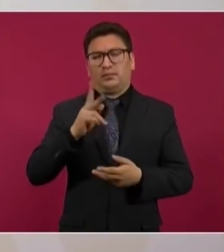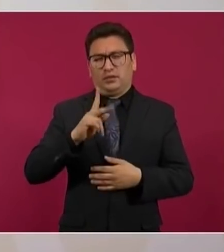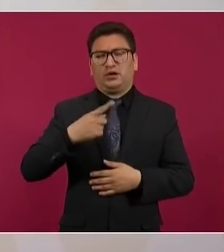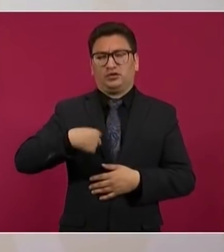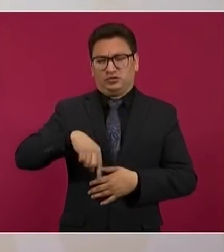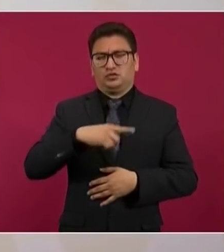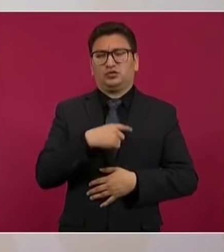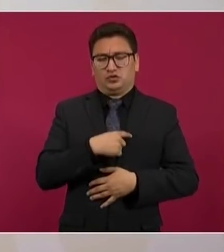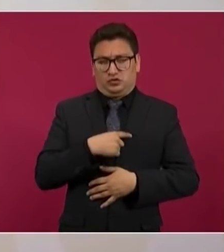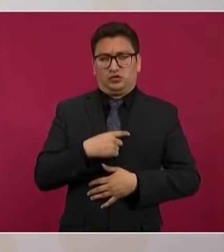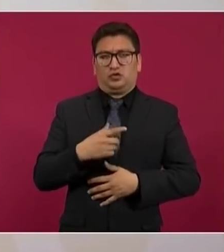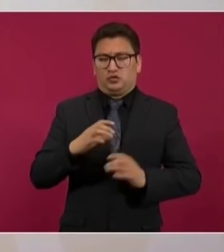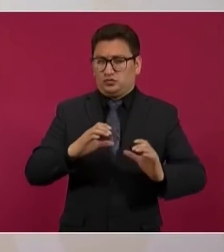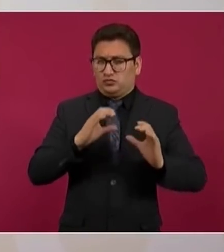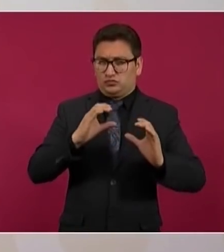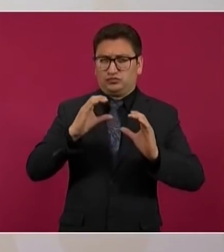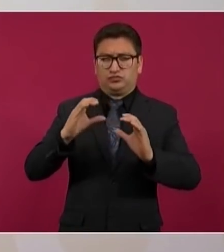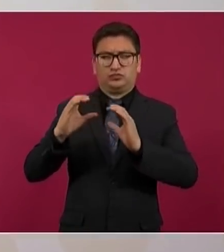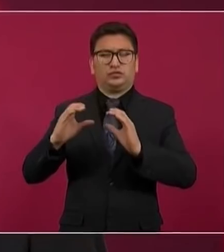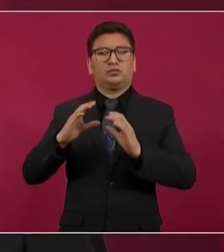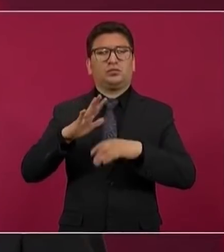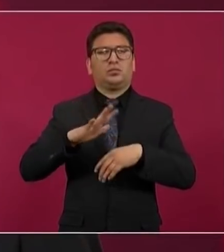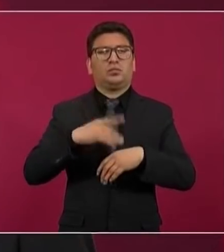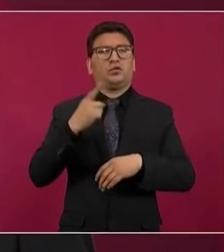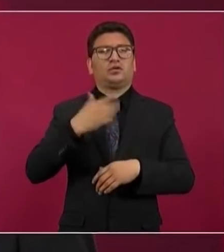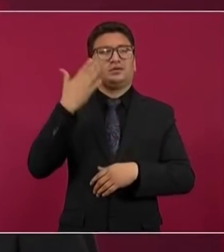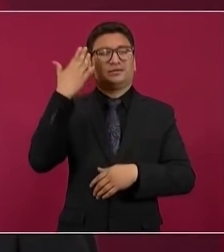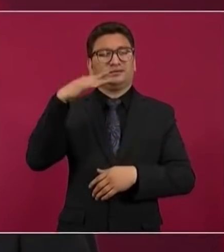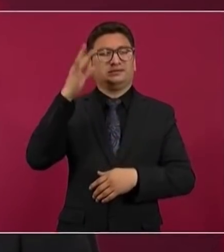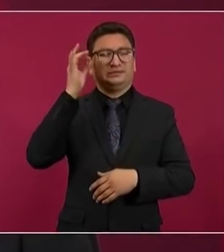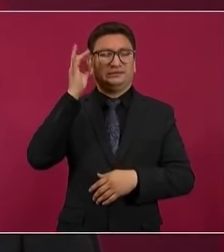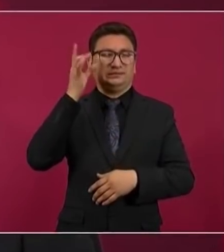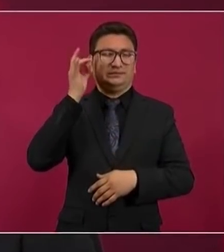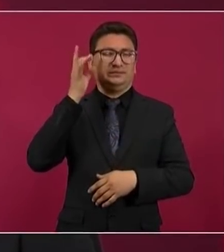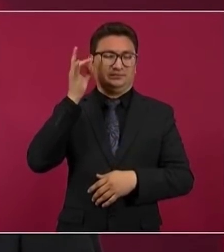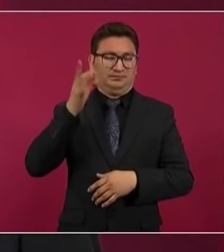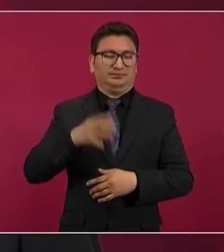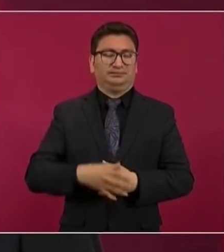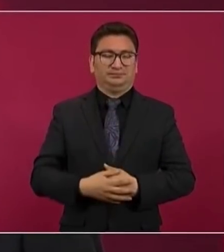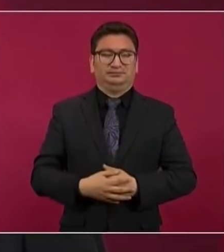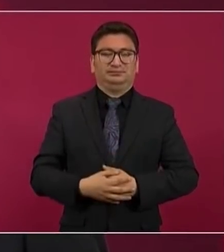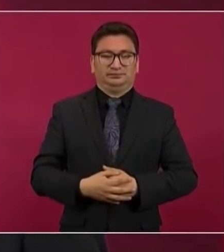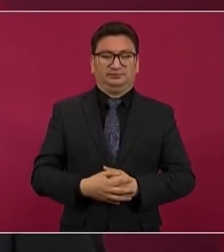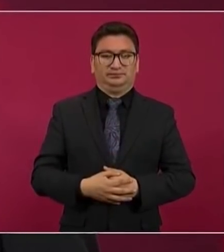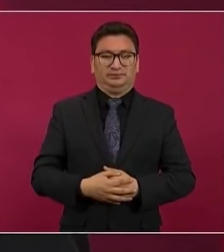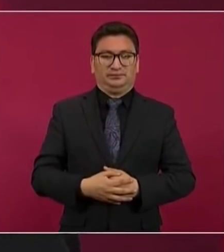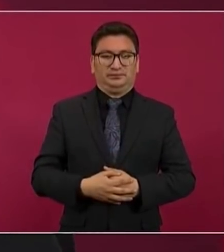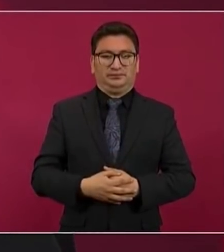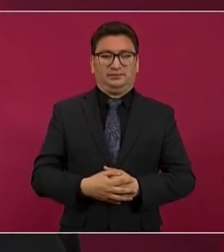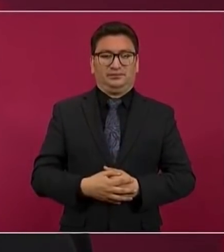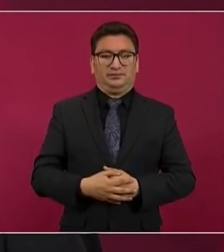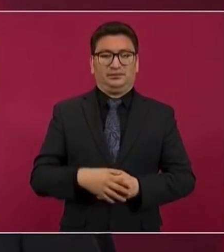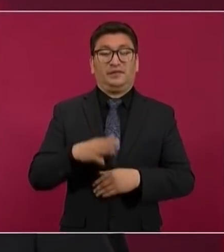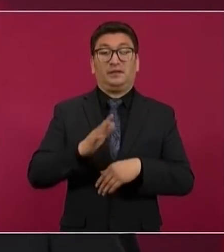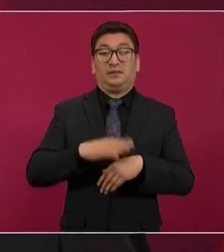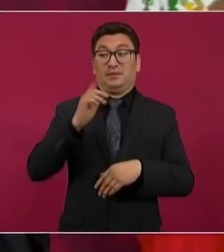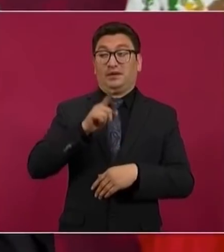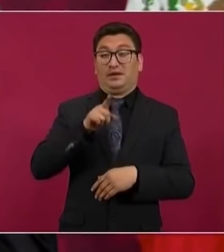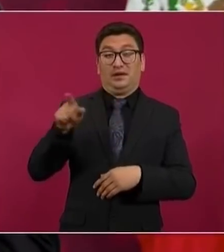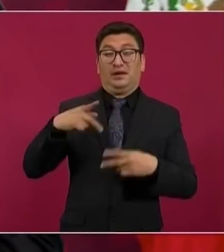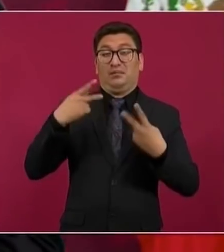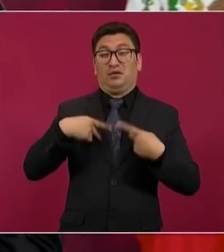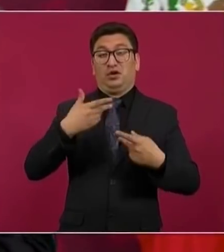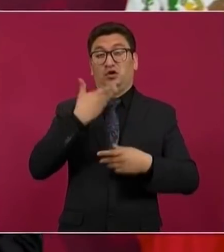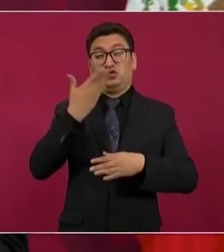necesarias, porque ya los conocemos, ¿no?, sobre todo a los que tiran la piedra y esconden la